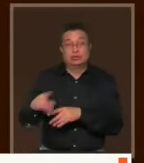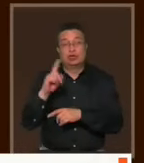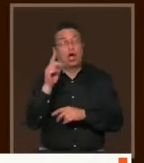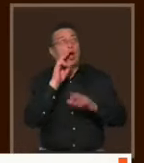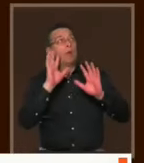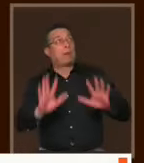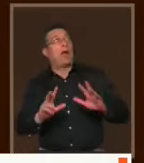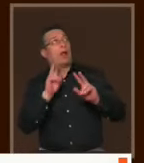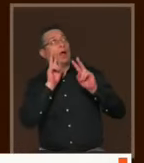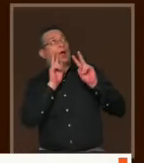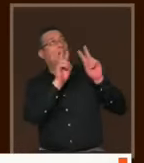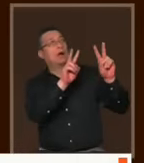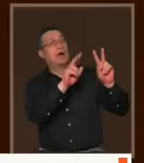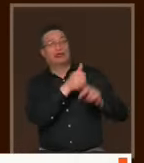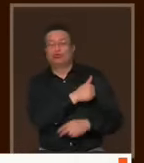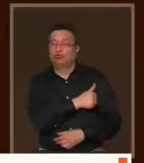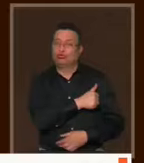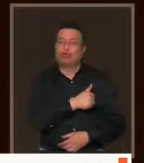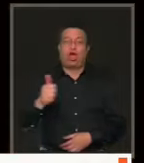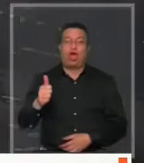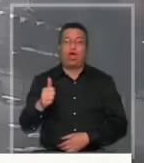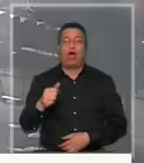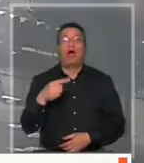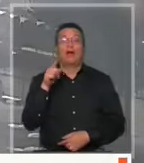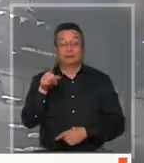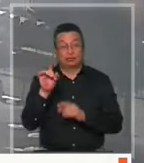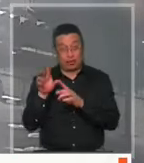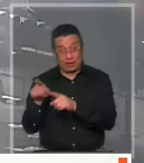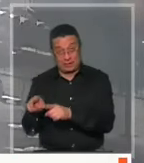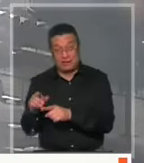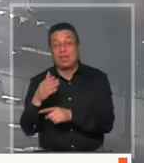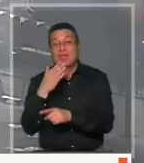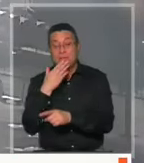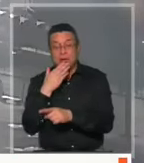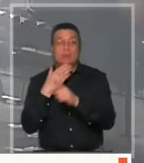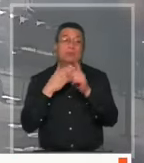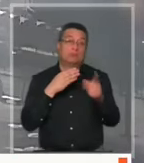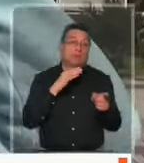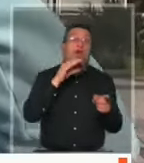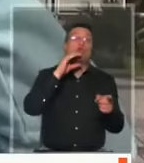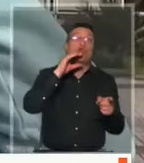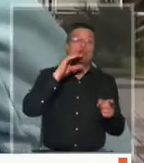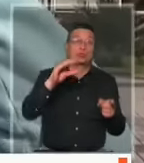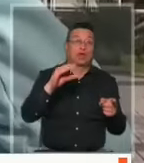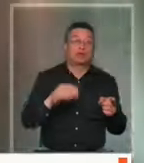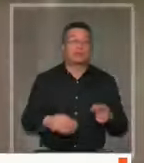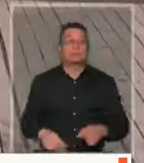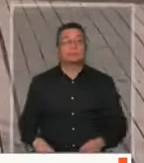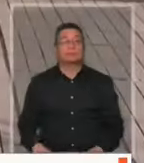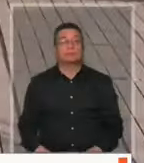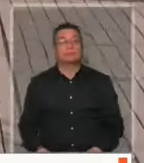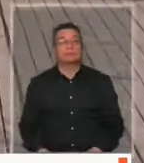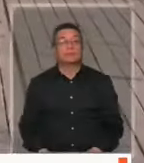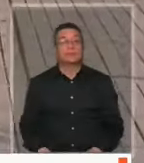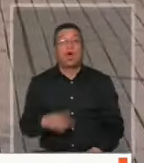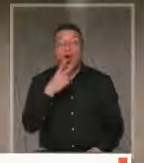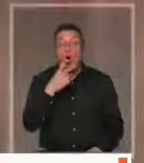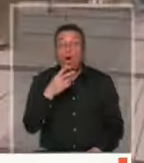este evento astronómico que no solo se vio ahí, sino también, por ejemplo, en Concepción. ¡Uy, sí se